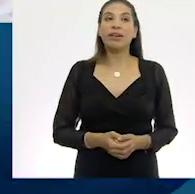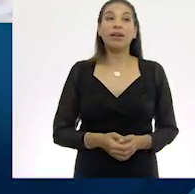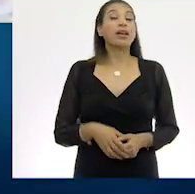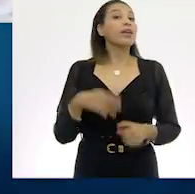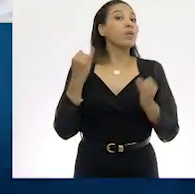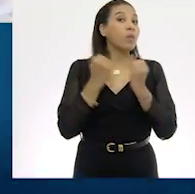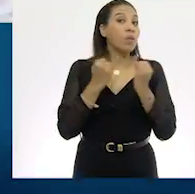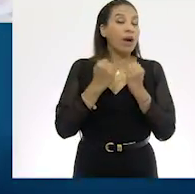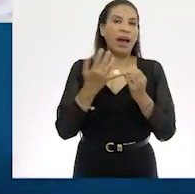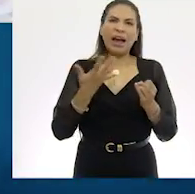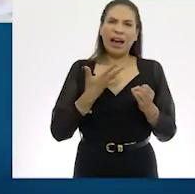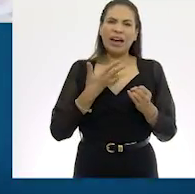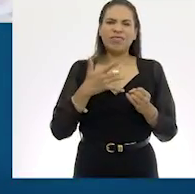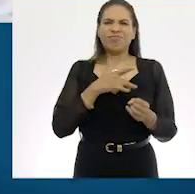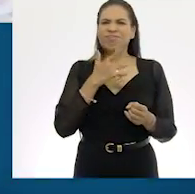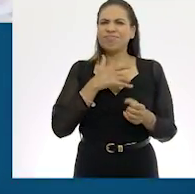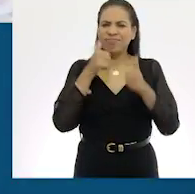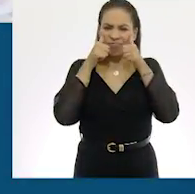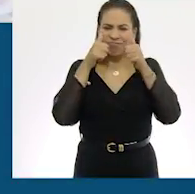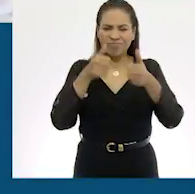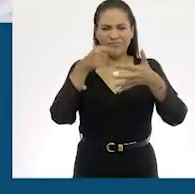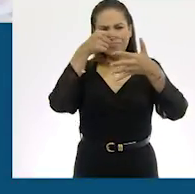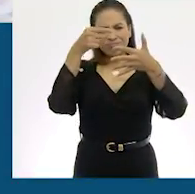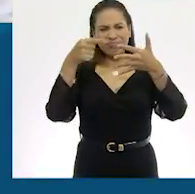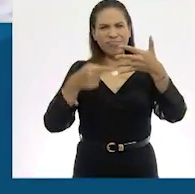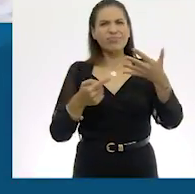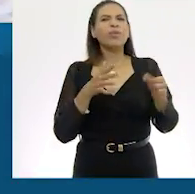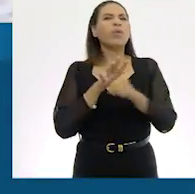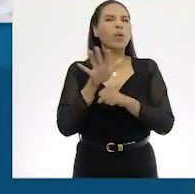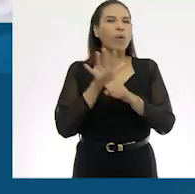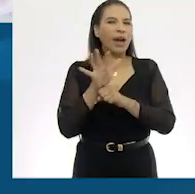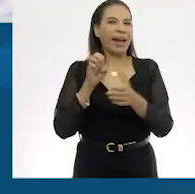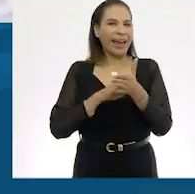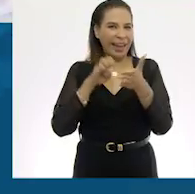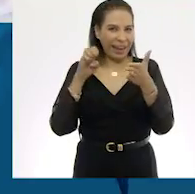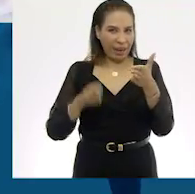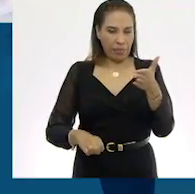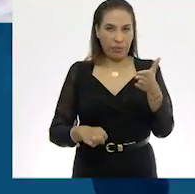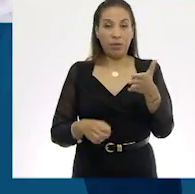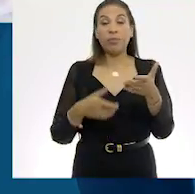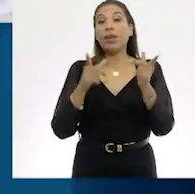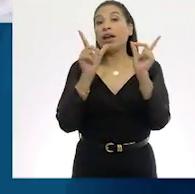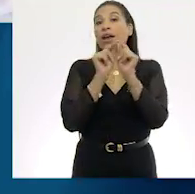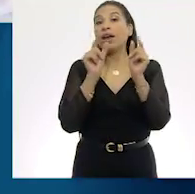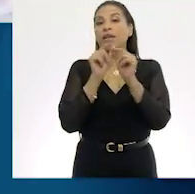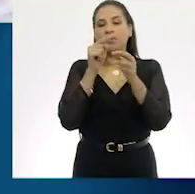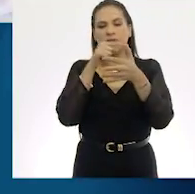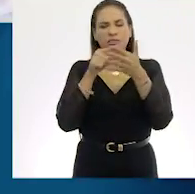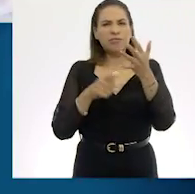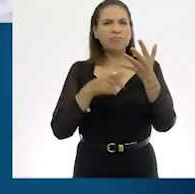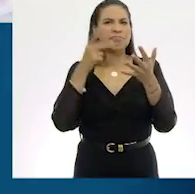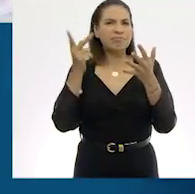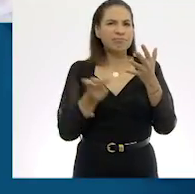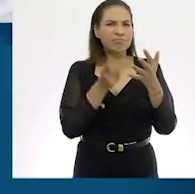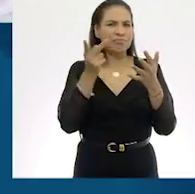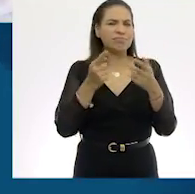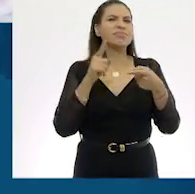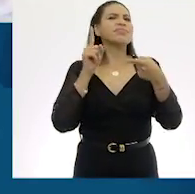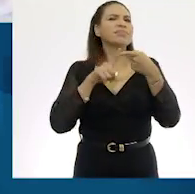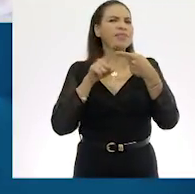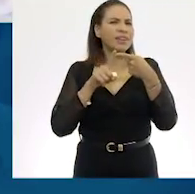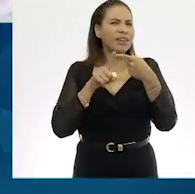Pero también tenemos que considerar algunos detalles. Por ejemplo, como que el resumen responde a las preguntas de